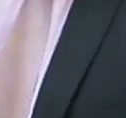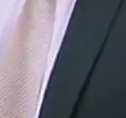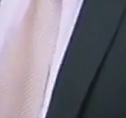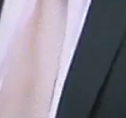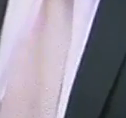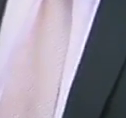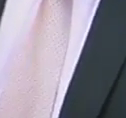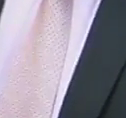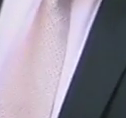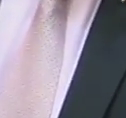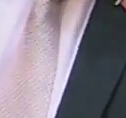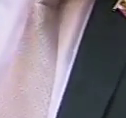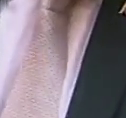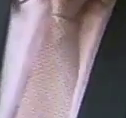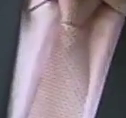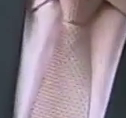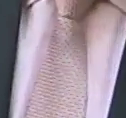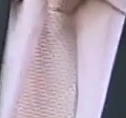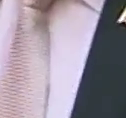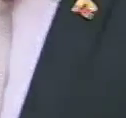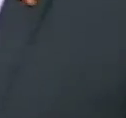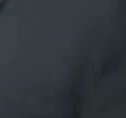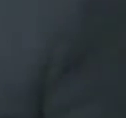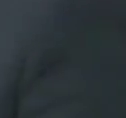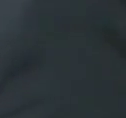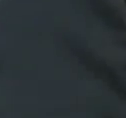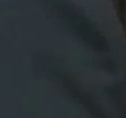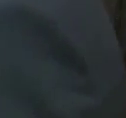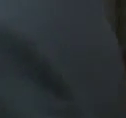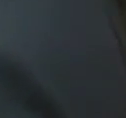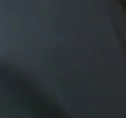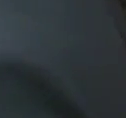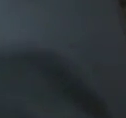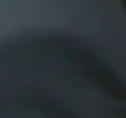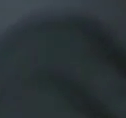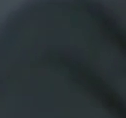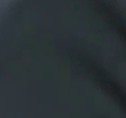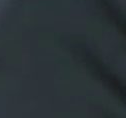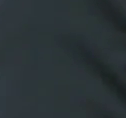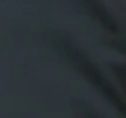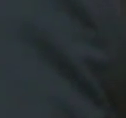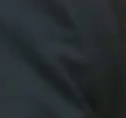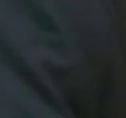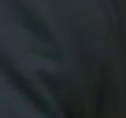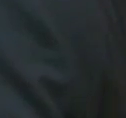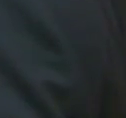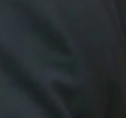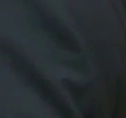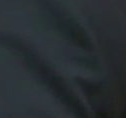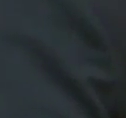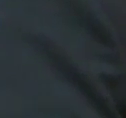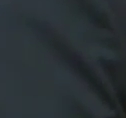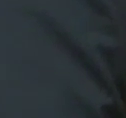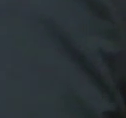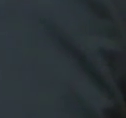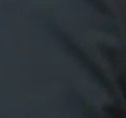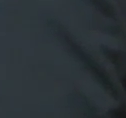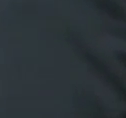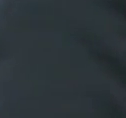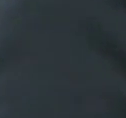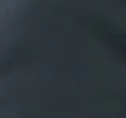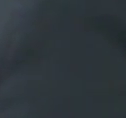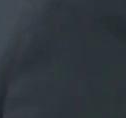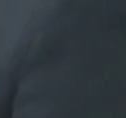gobierno nacional se encuentra apoyando todas esas medidas y todas esas acciones por